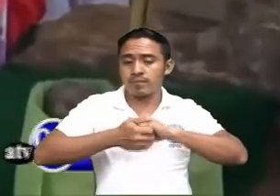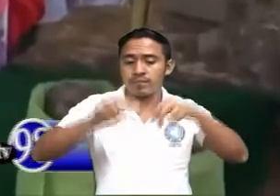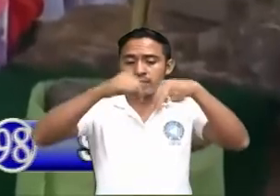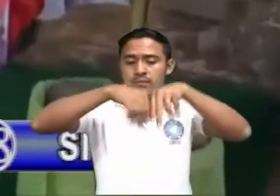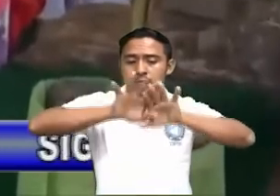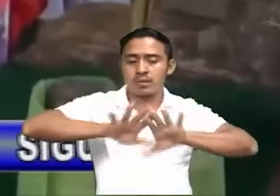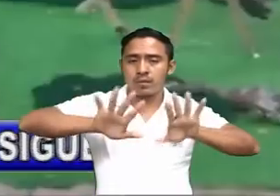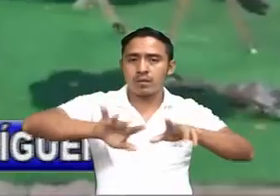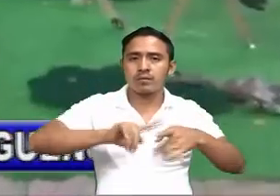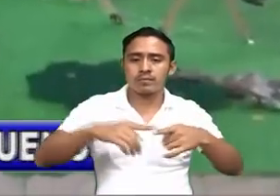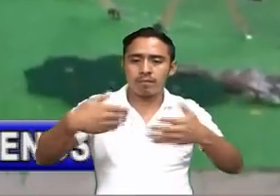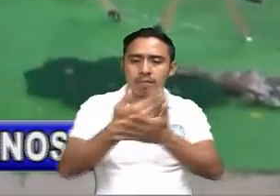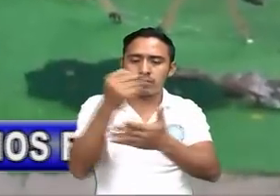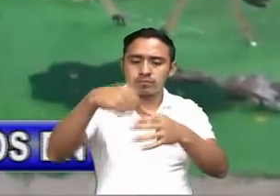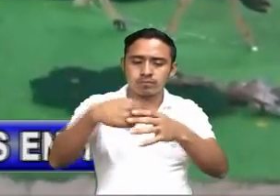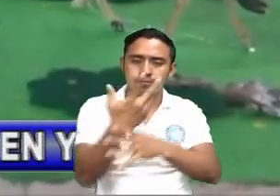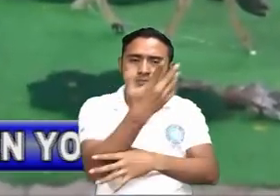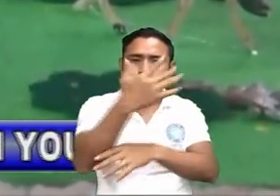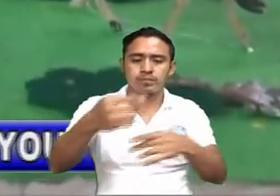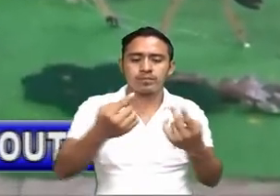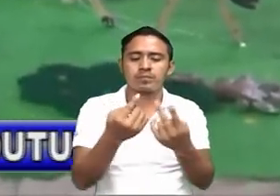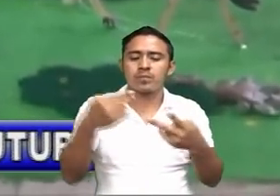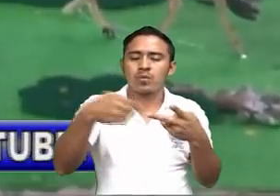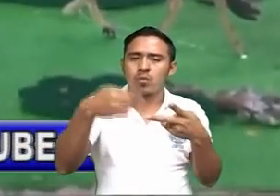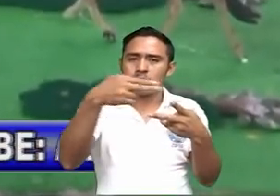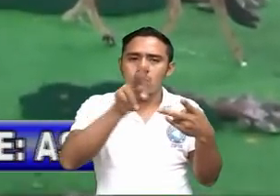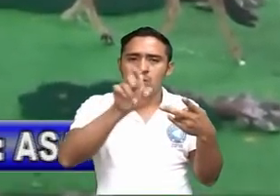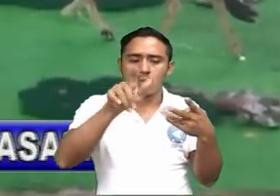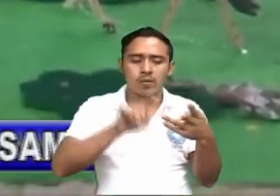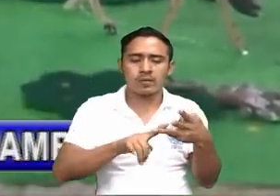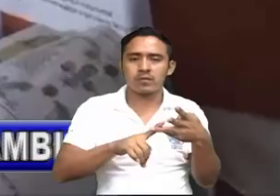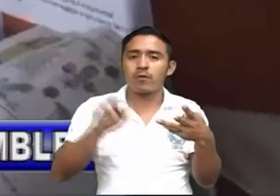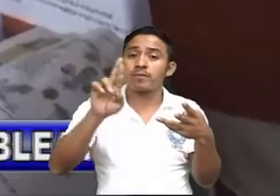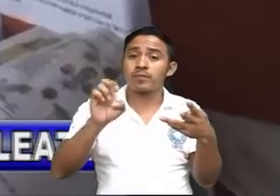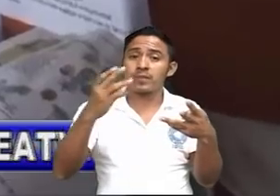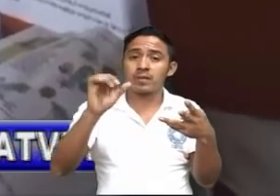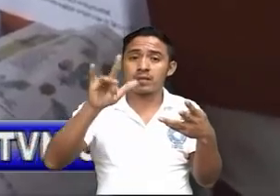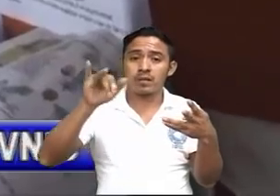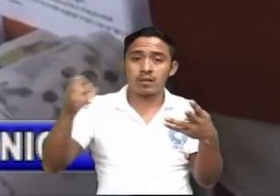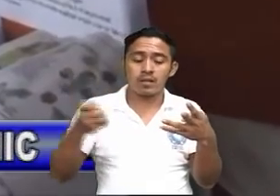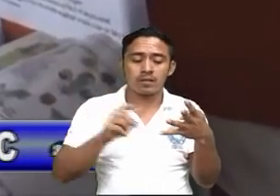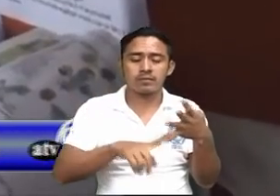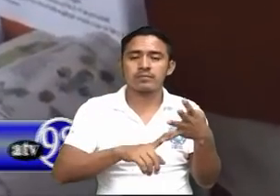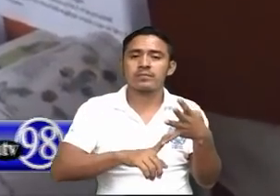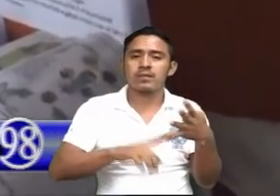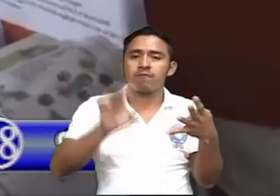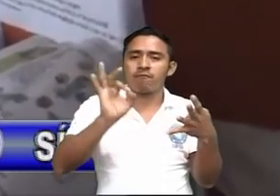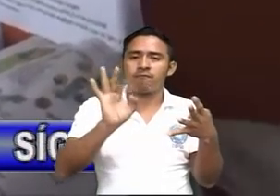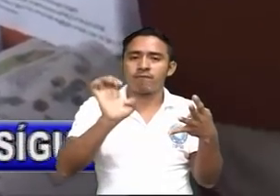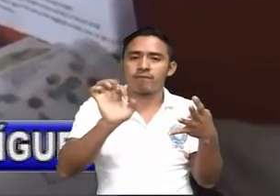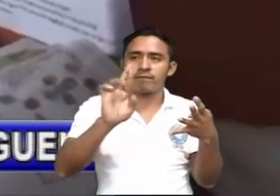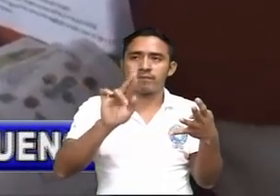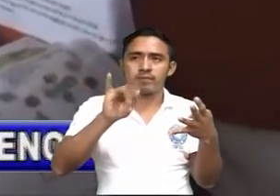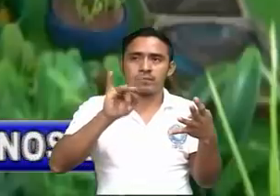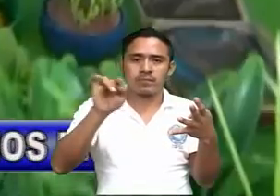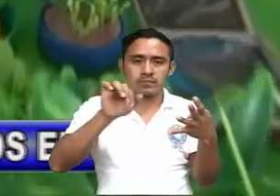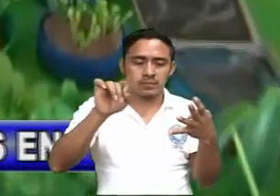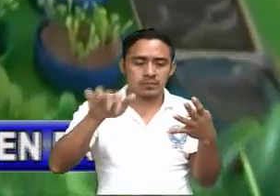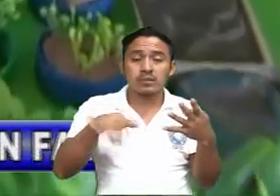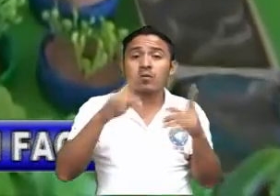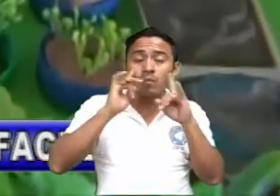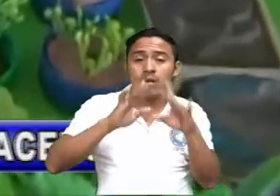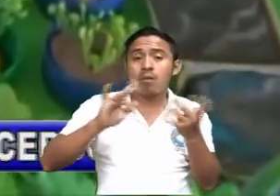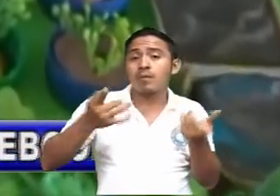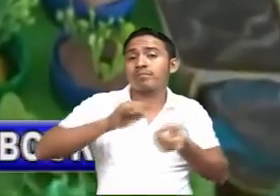naturaleza como la reforestación, huertos escolares, reciclaje y fertilizantes orgánicos, se busca tomar conciencia sobre los efectos del